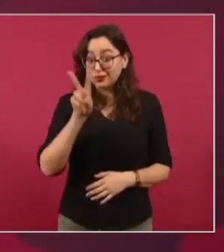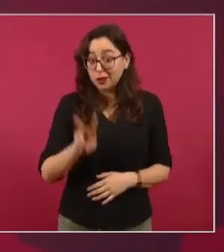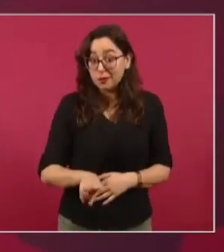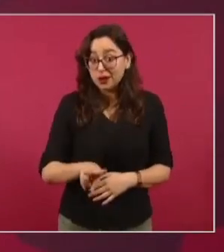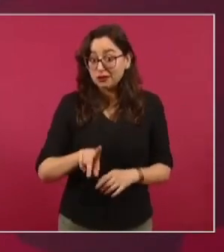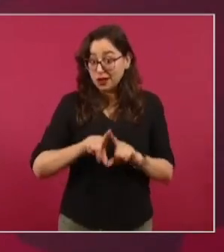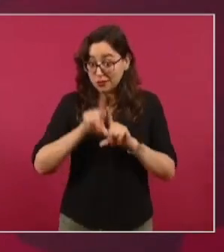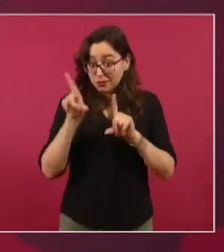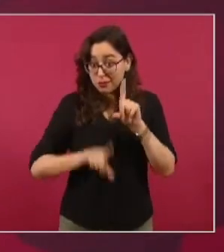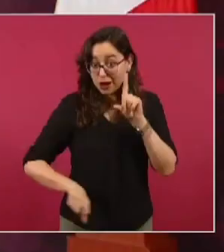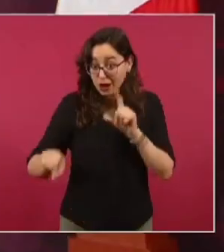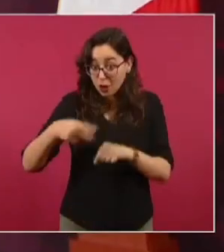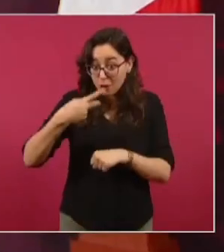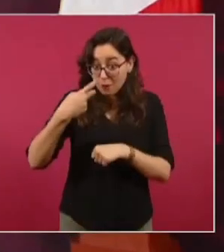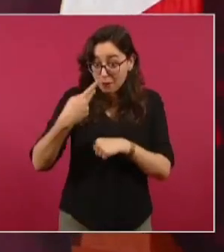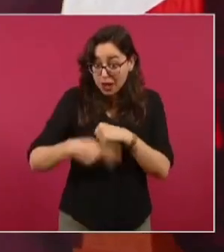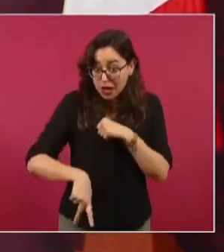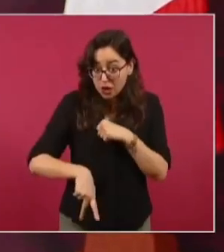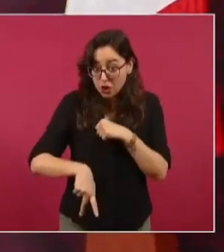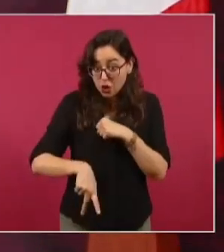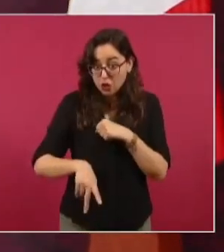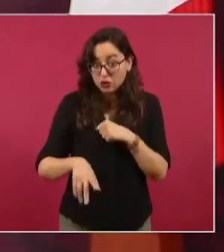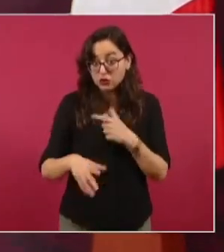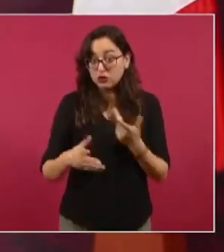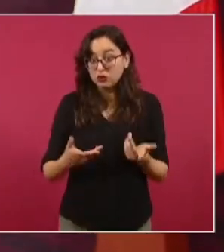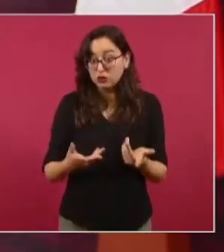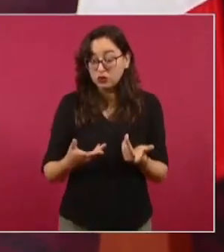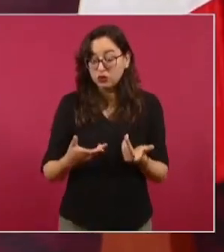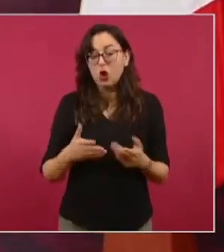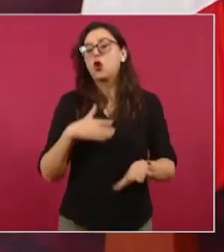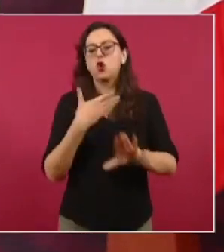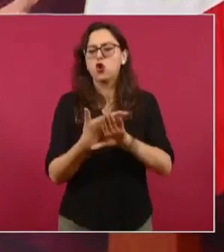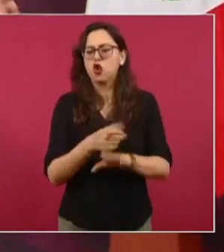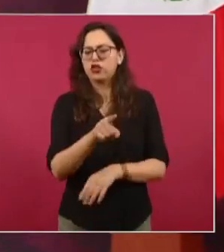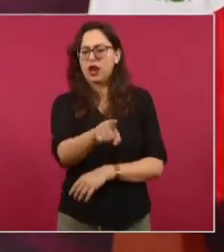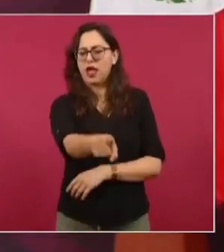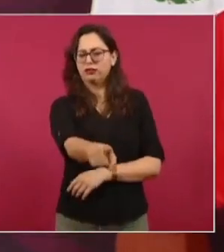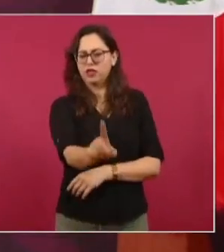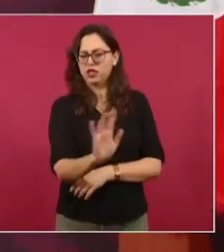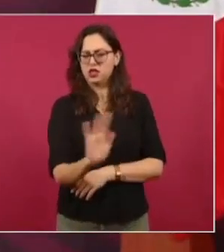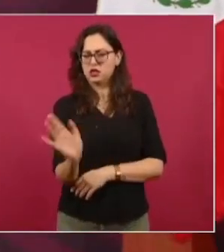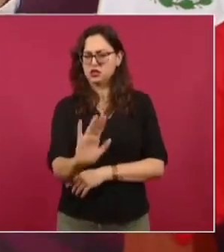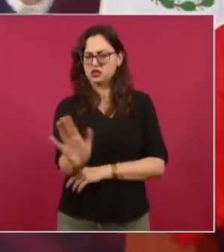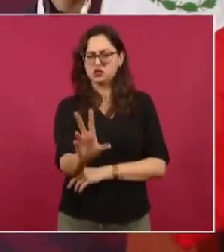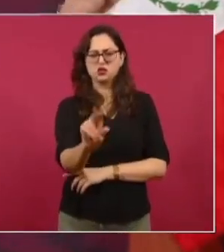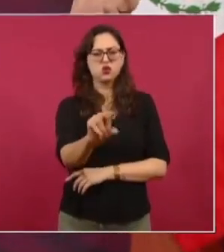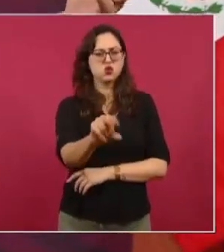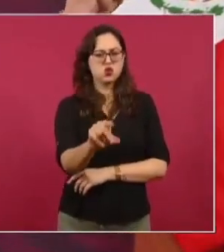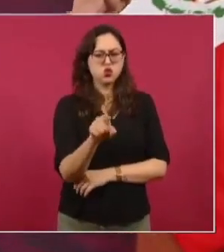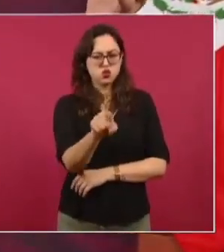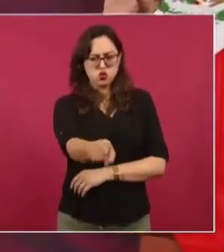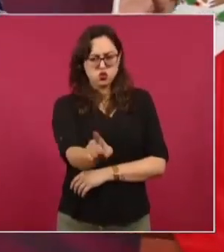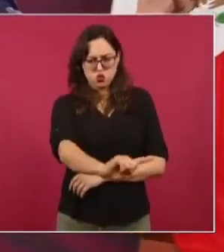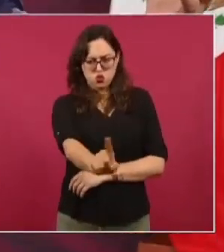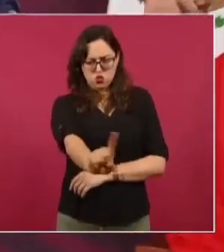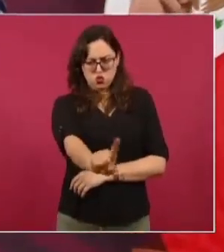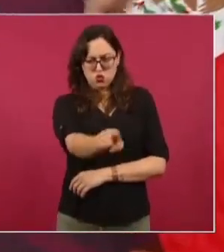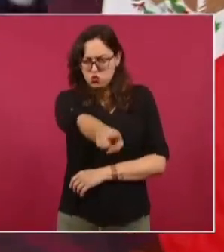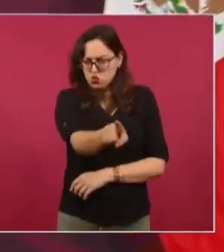no tuvo o sea estamos hablando de las corporaciones